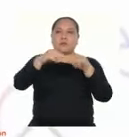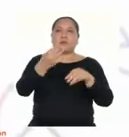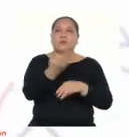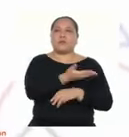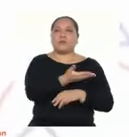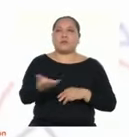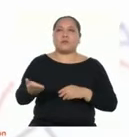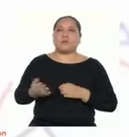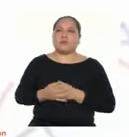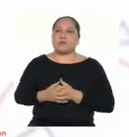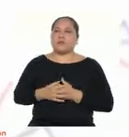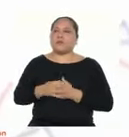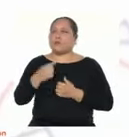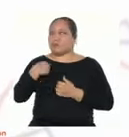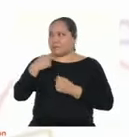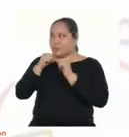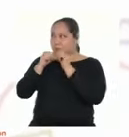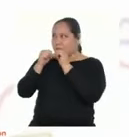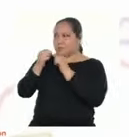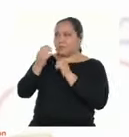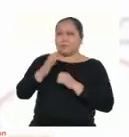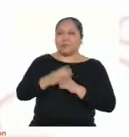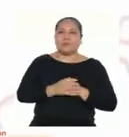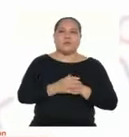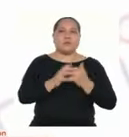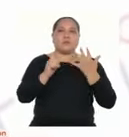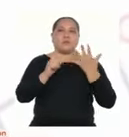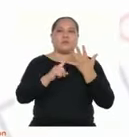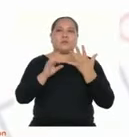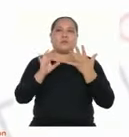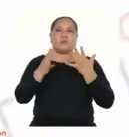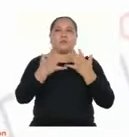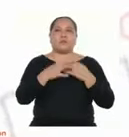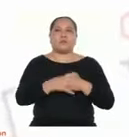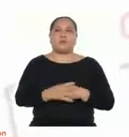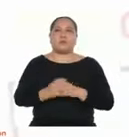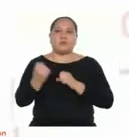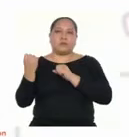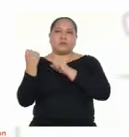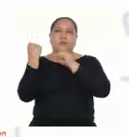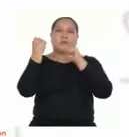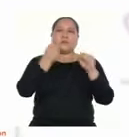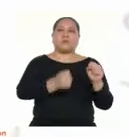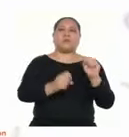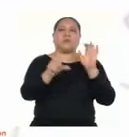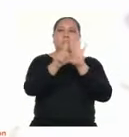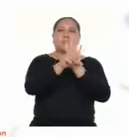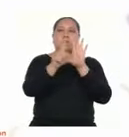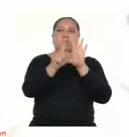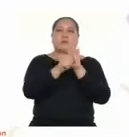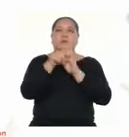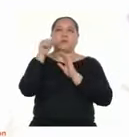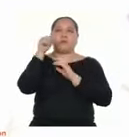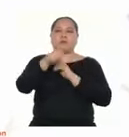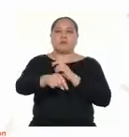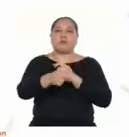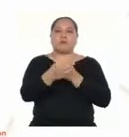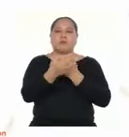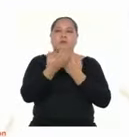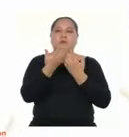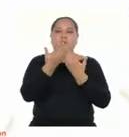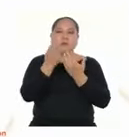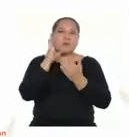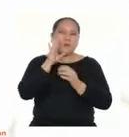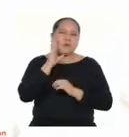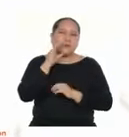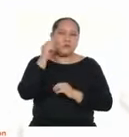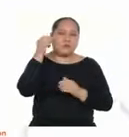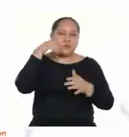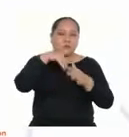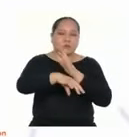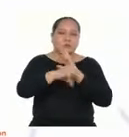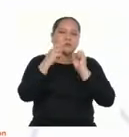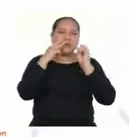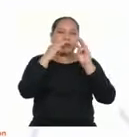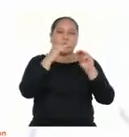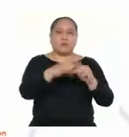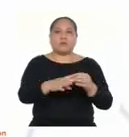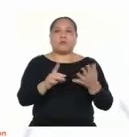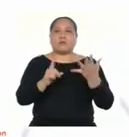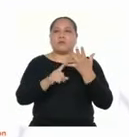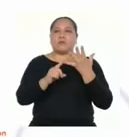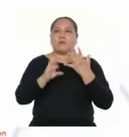marina. Yo sigo. 5. Fortalecer las leyes sobre residuos marinos.